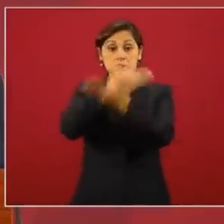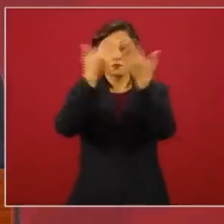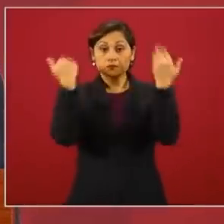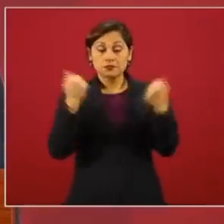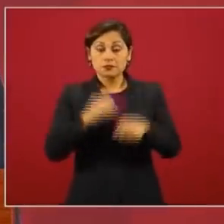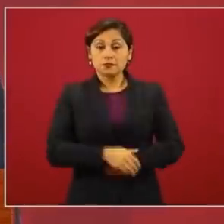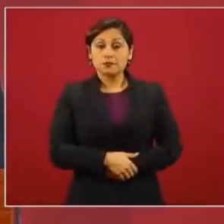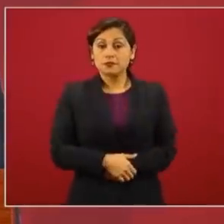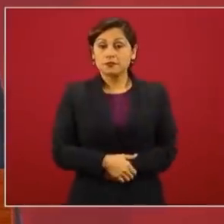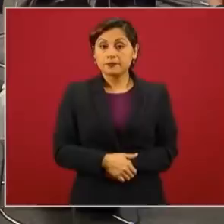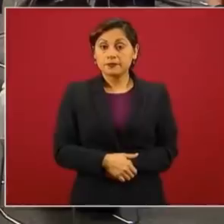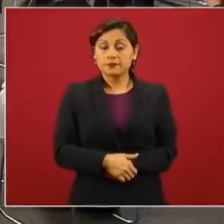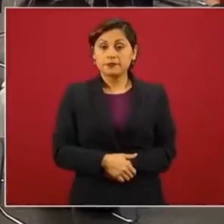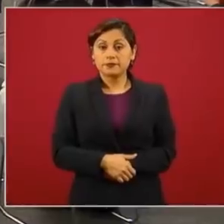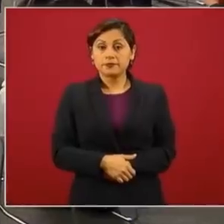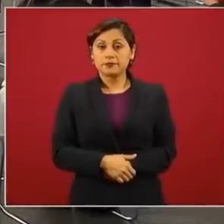de